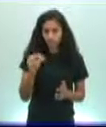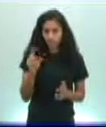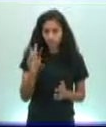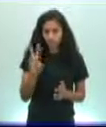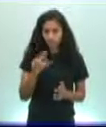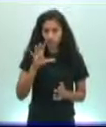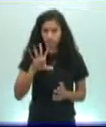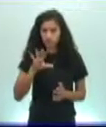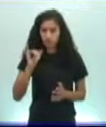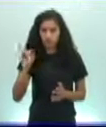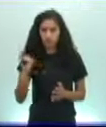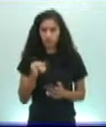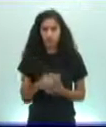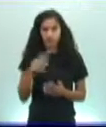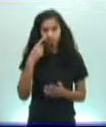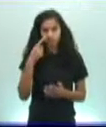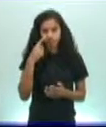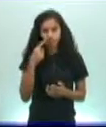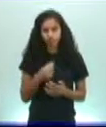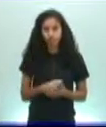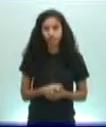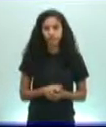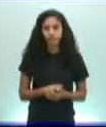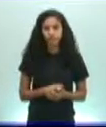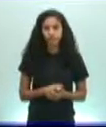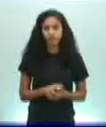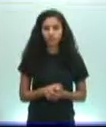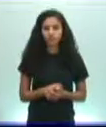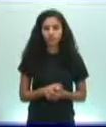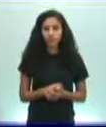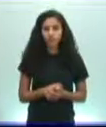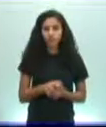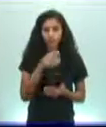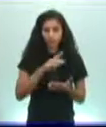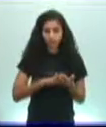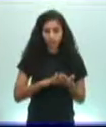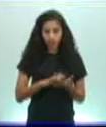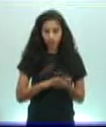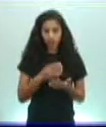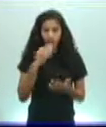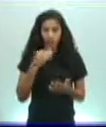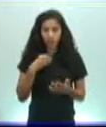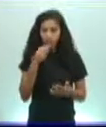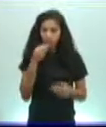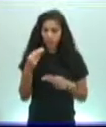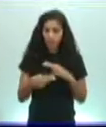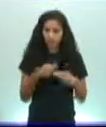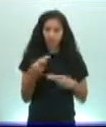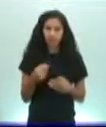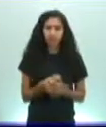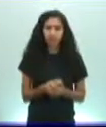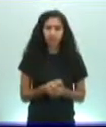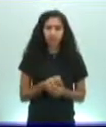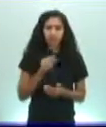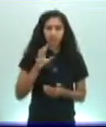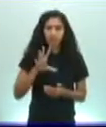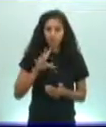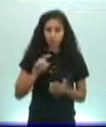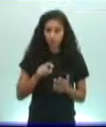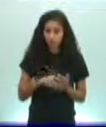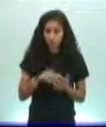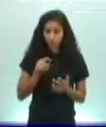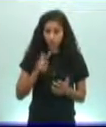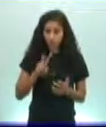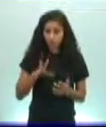valores. Vamos a ver en la calculadora cómo podemos hacerlo. Fíjense que es una